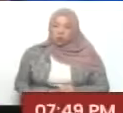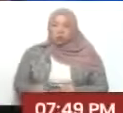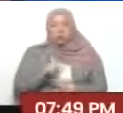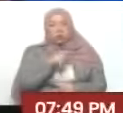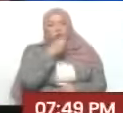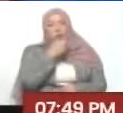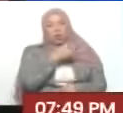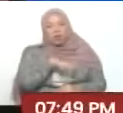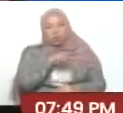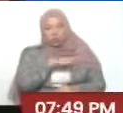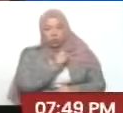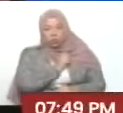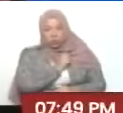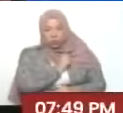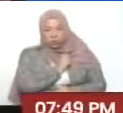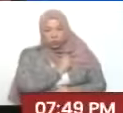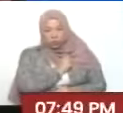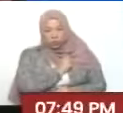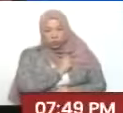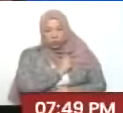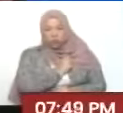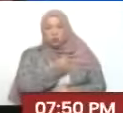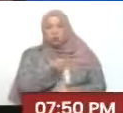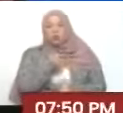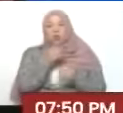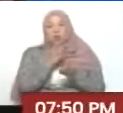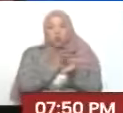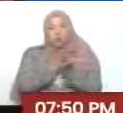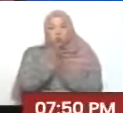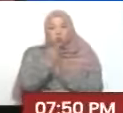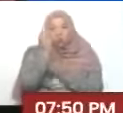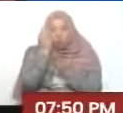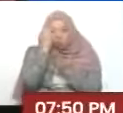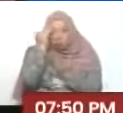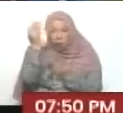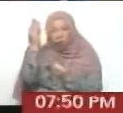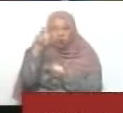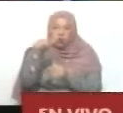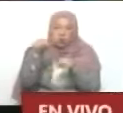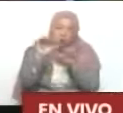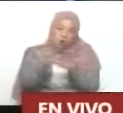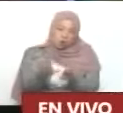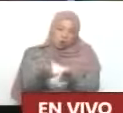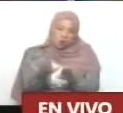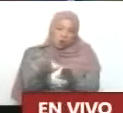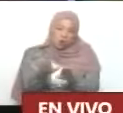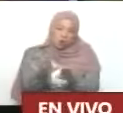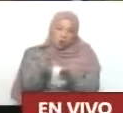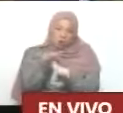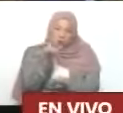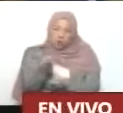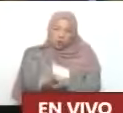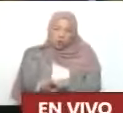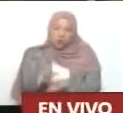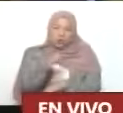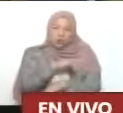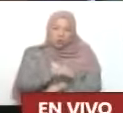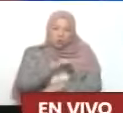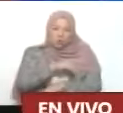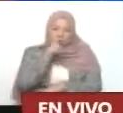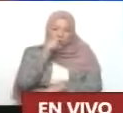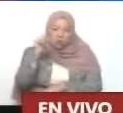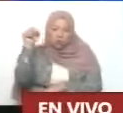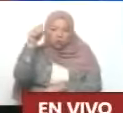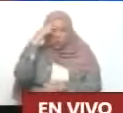samaritano. Y todo buen samaritano tiene la protección y la bendición de Dios. Dios nunca abandona a un buen marxista. Ah, sí. Estoy de